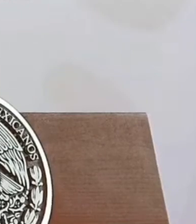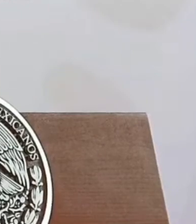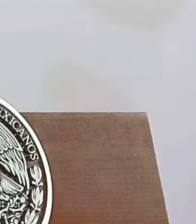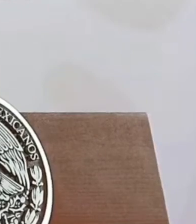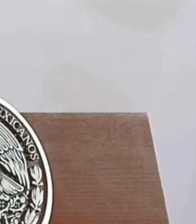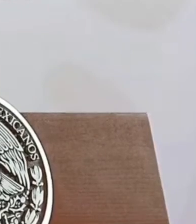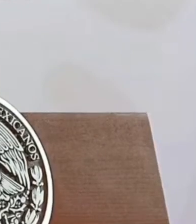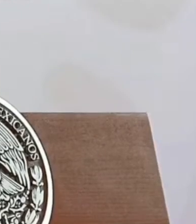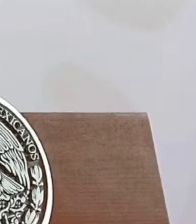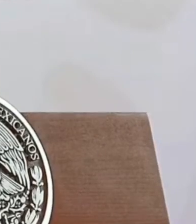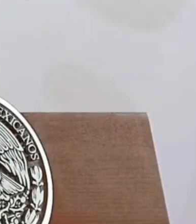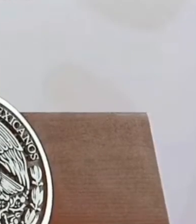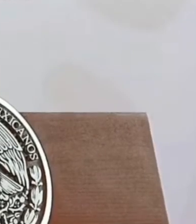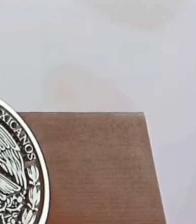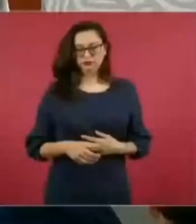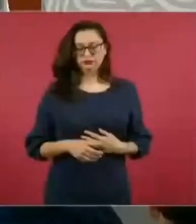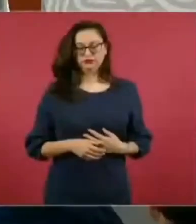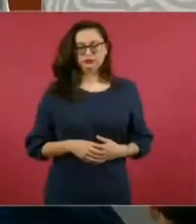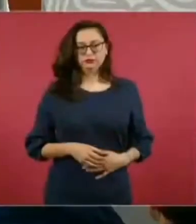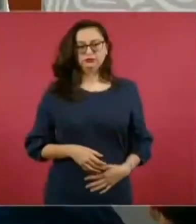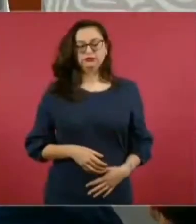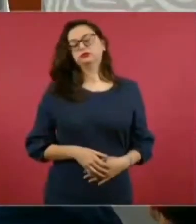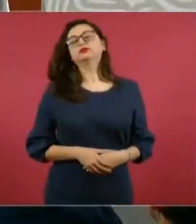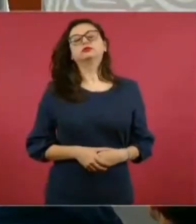A ver si no pones